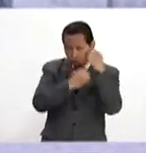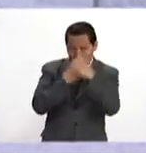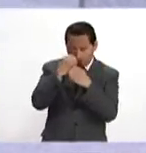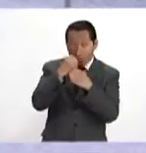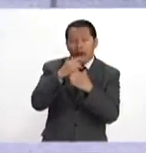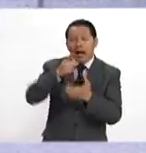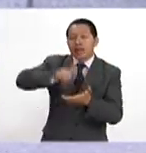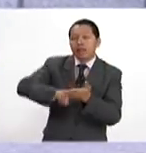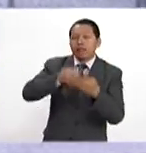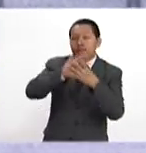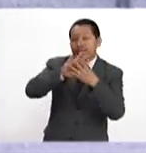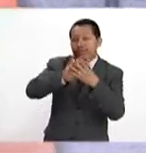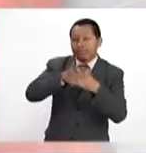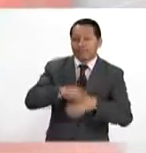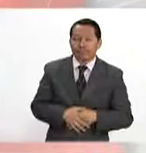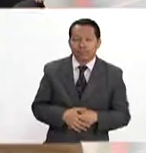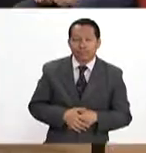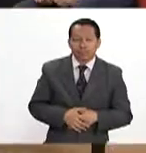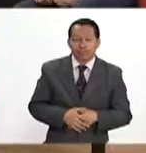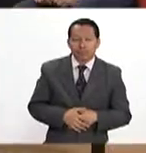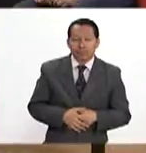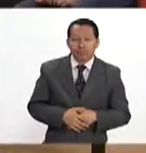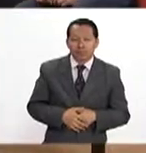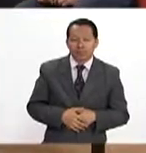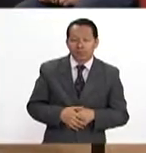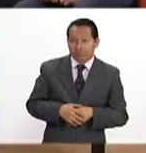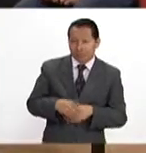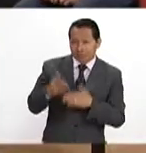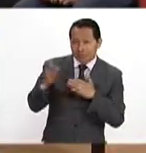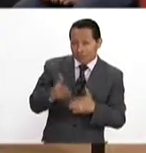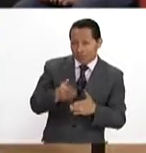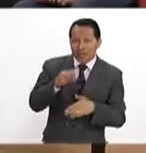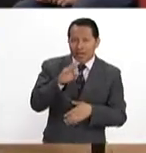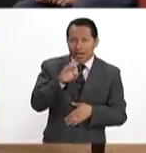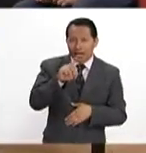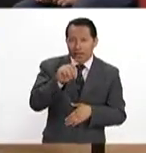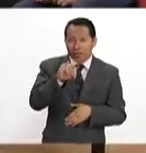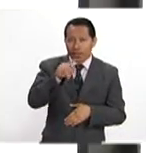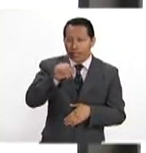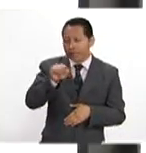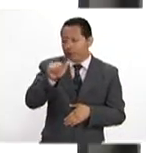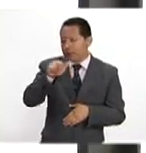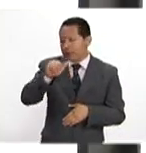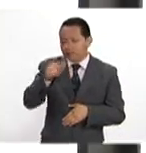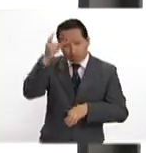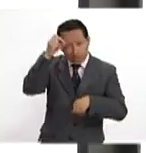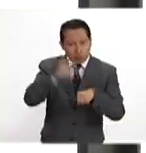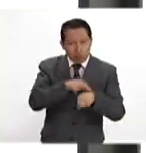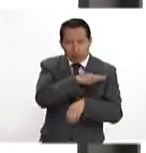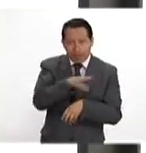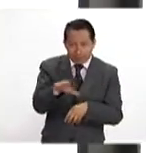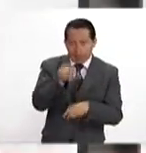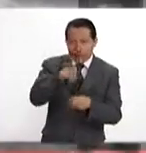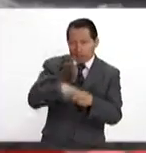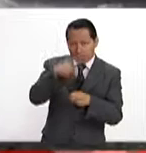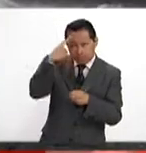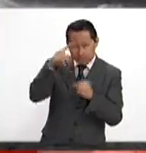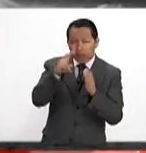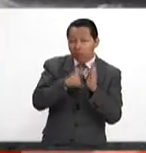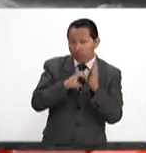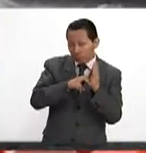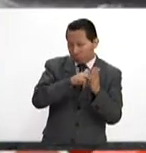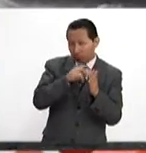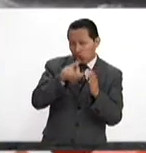centro penitenciario. En el estudio, Fernando Díaz Sánchez, director general adjunto para la reforma del